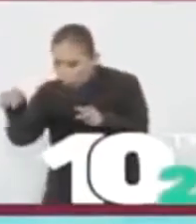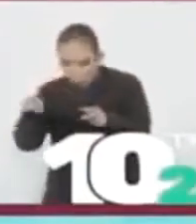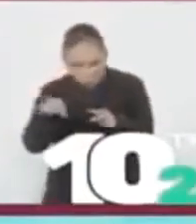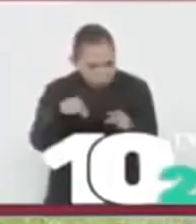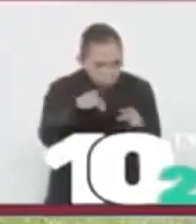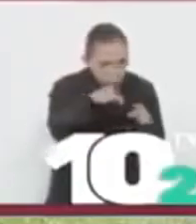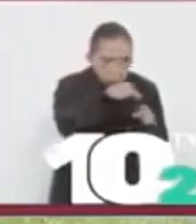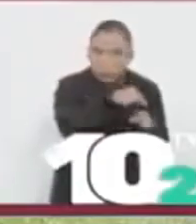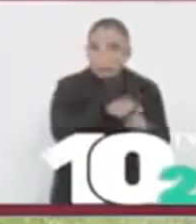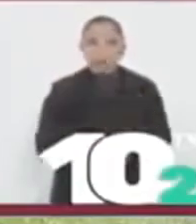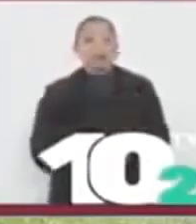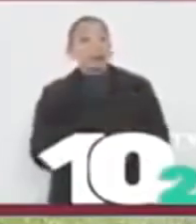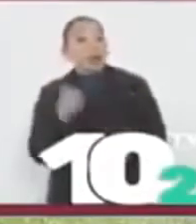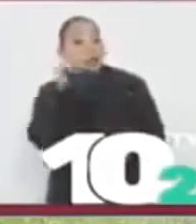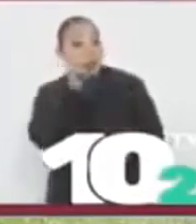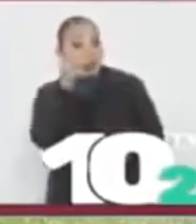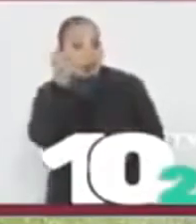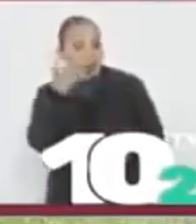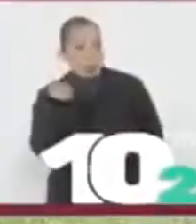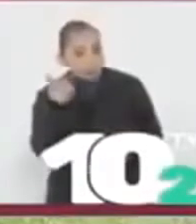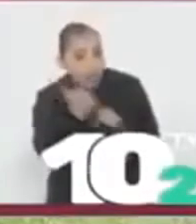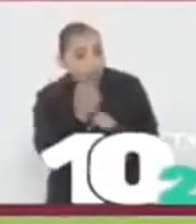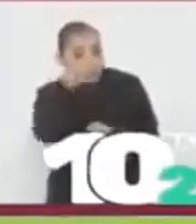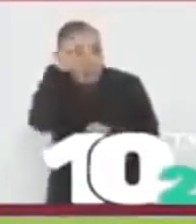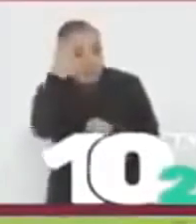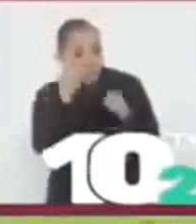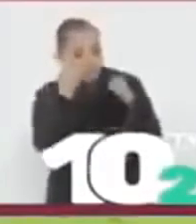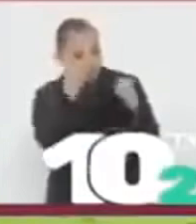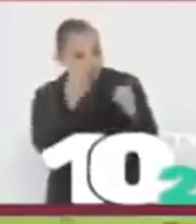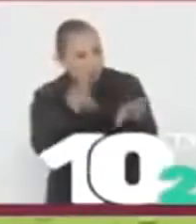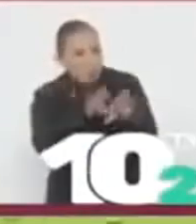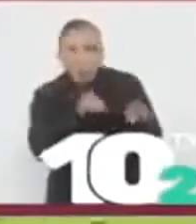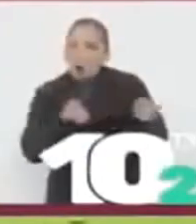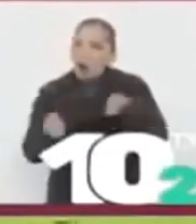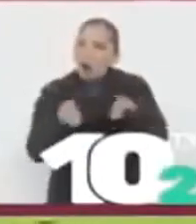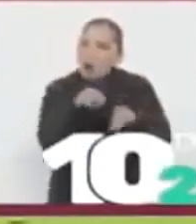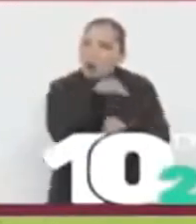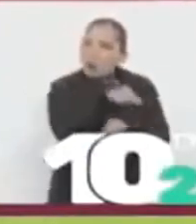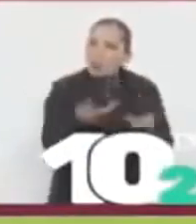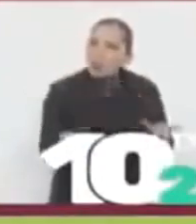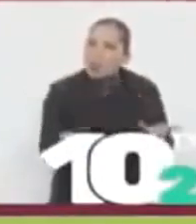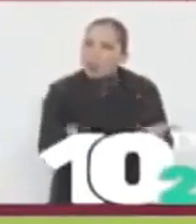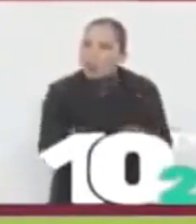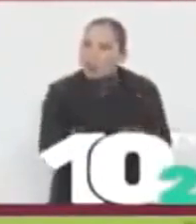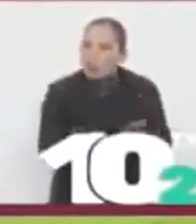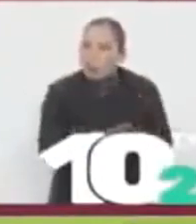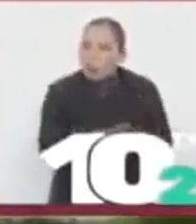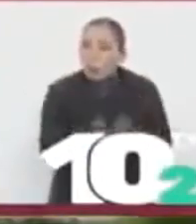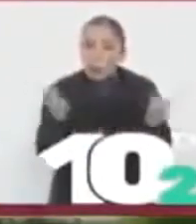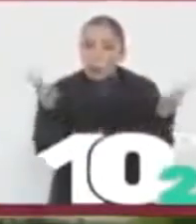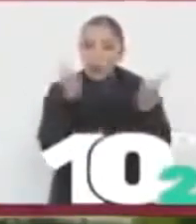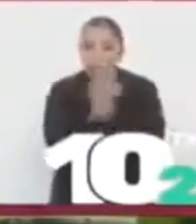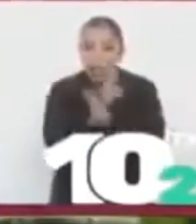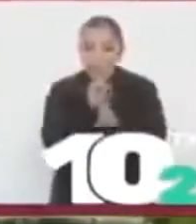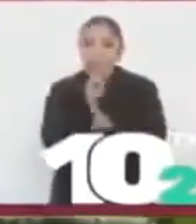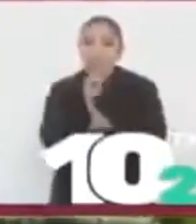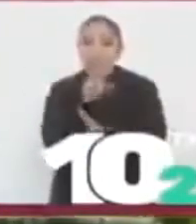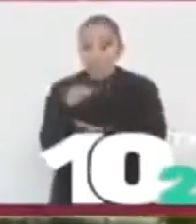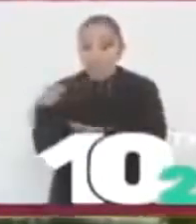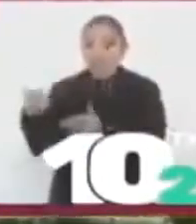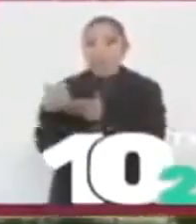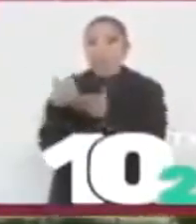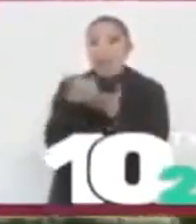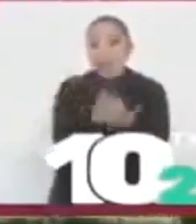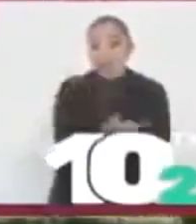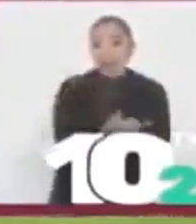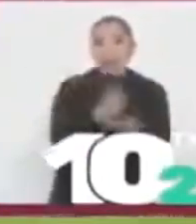fijo. No siempre es fácil detectar las fuerzas que actúan sobre un cuerpo cuando se mueve. El aire también